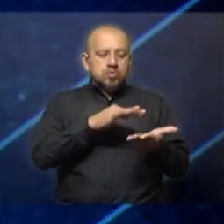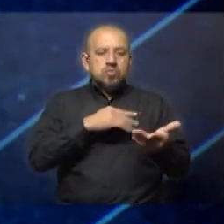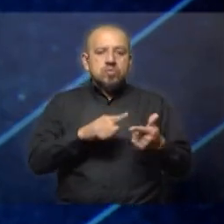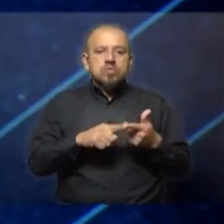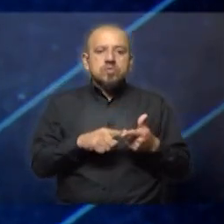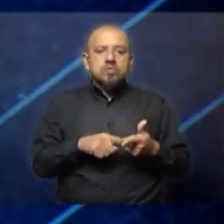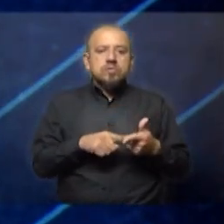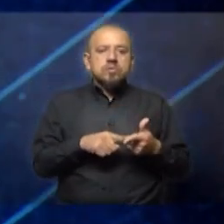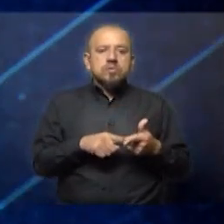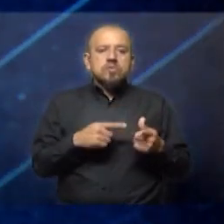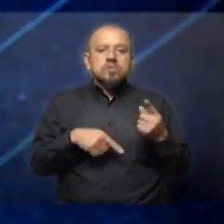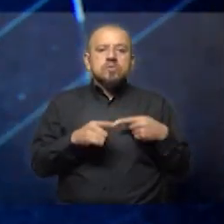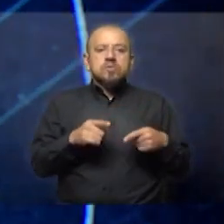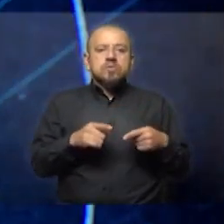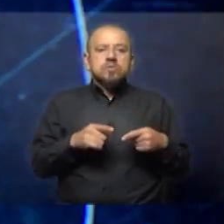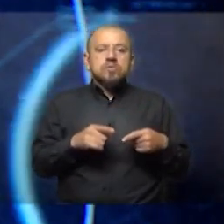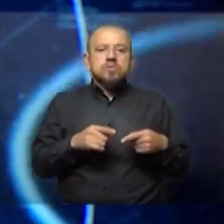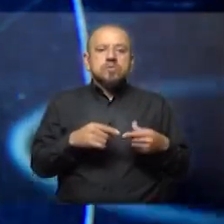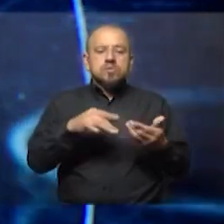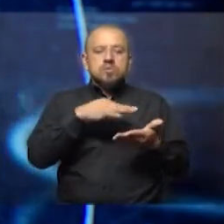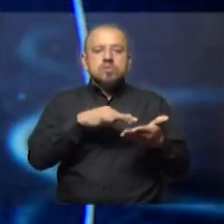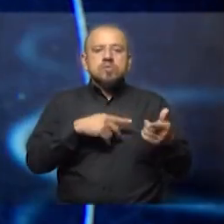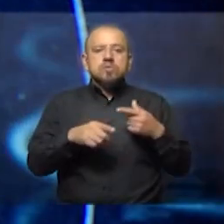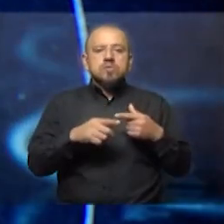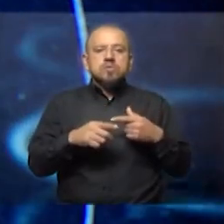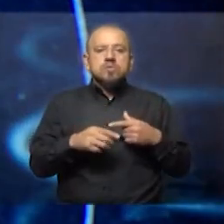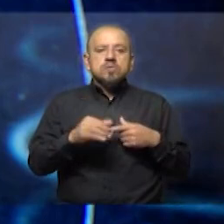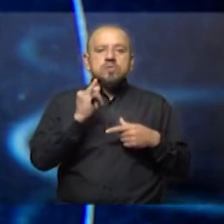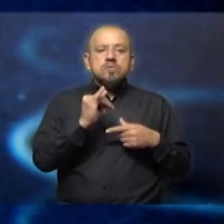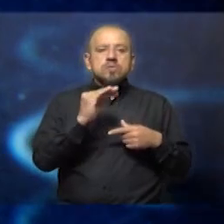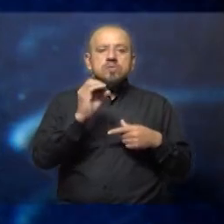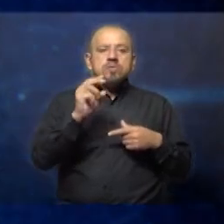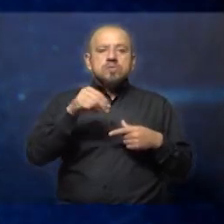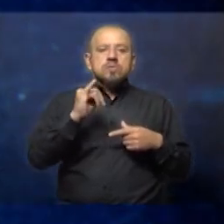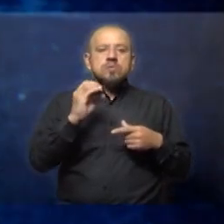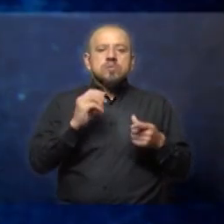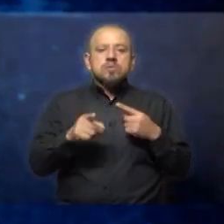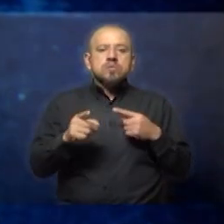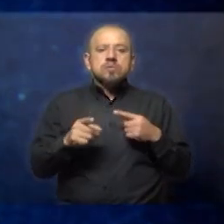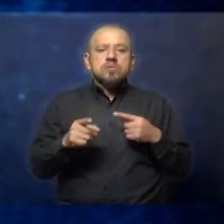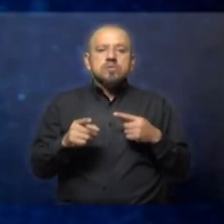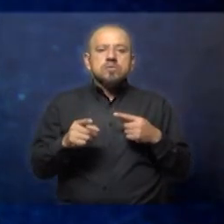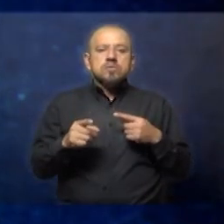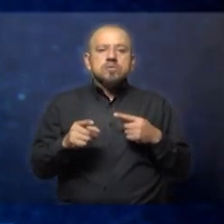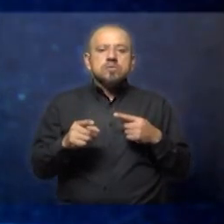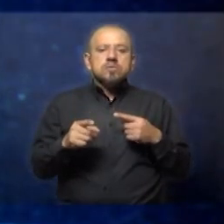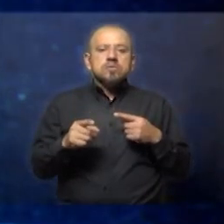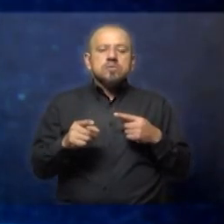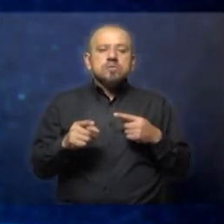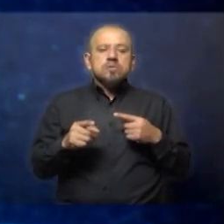mujer que es una Biblia del feminismo de uno de esos libros icónicos del pensamiento feminista y donde